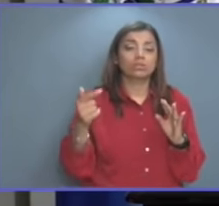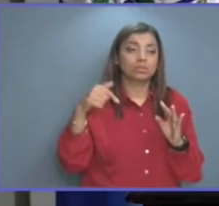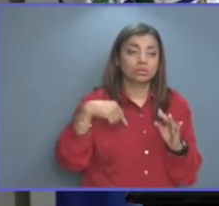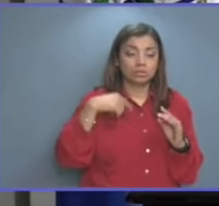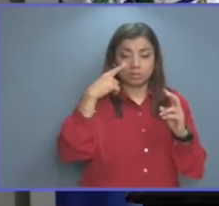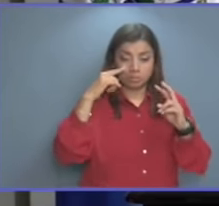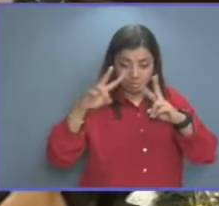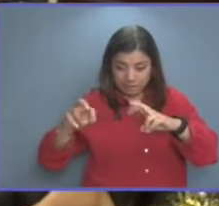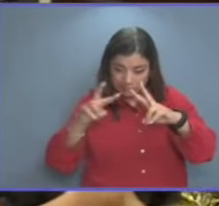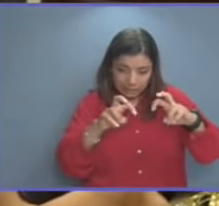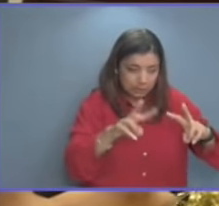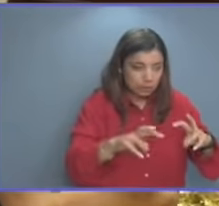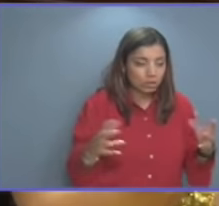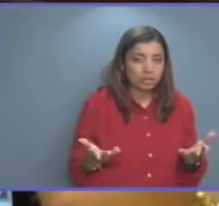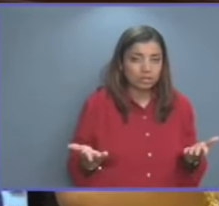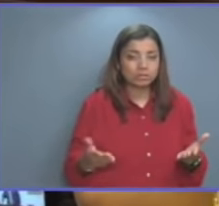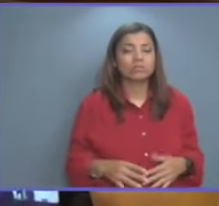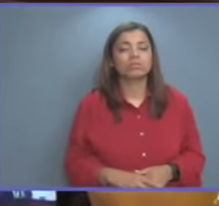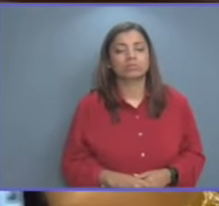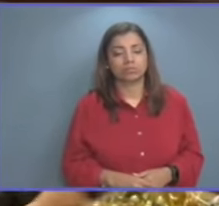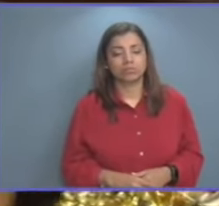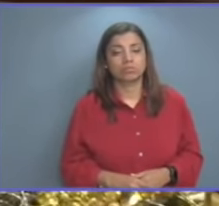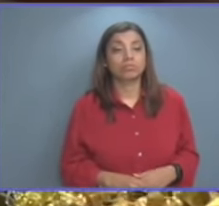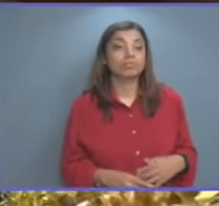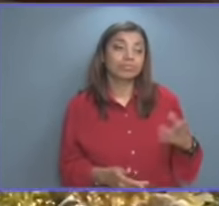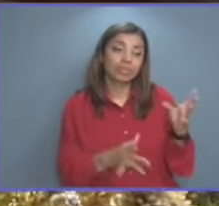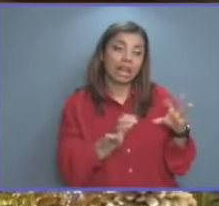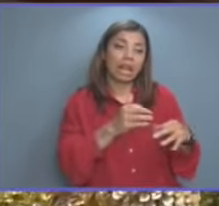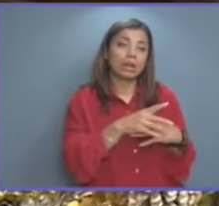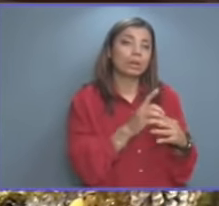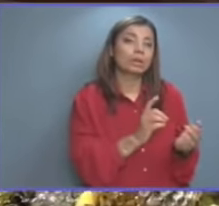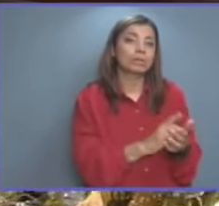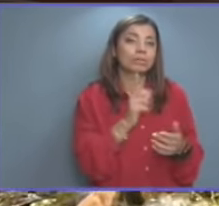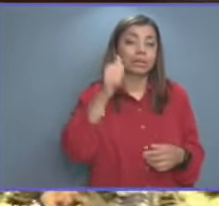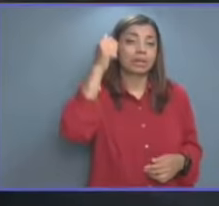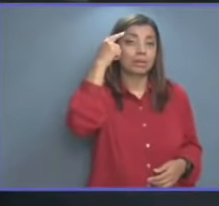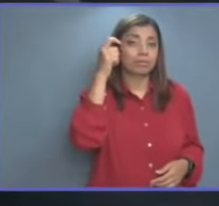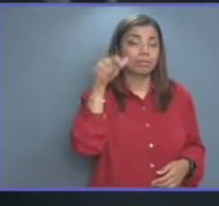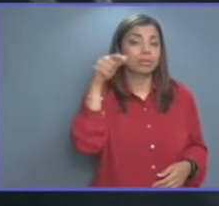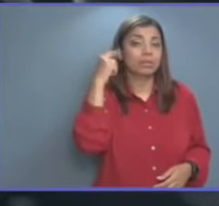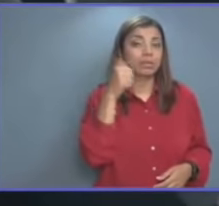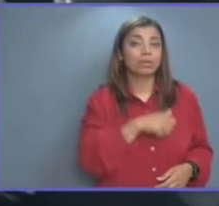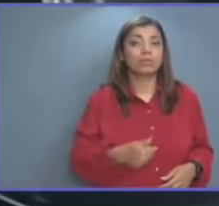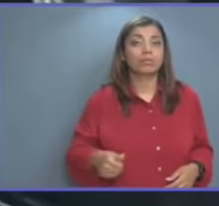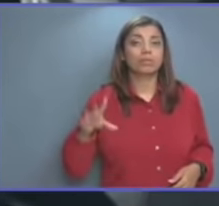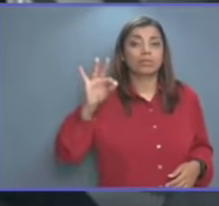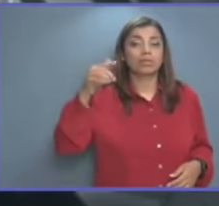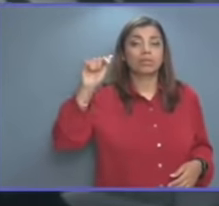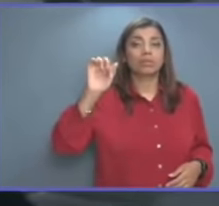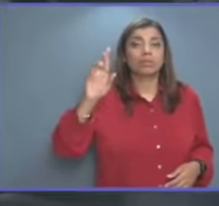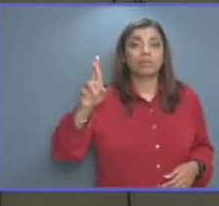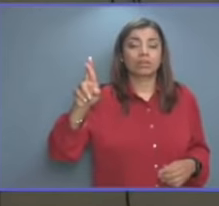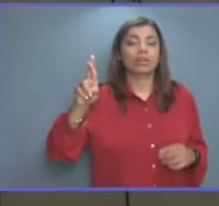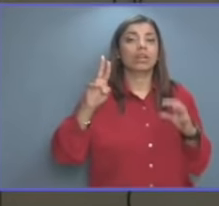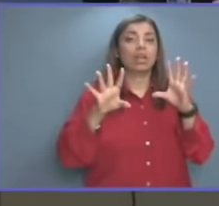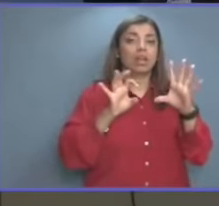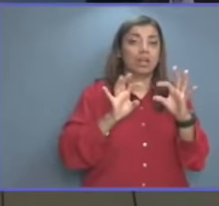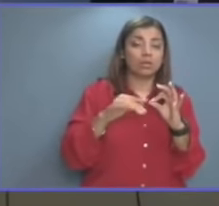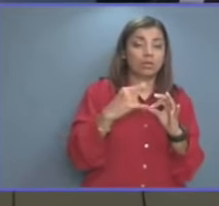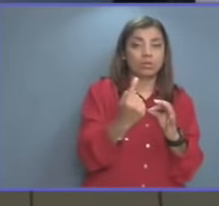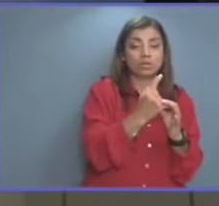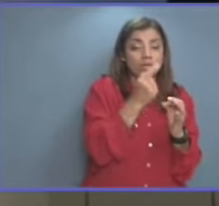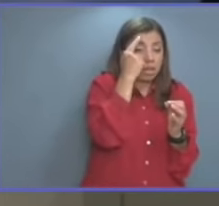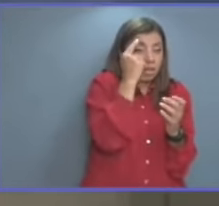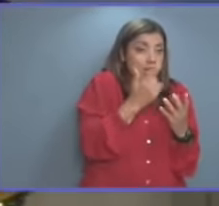investigaciones de hecho algunos diputados creen que la capacidad del fiscal general tiene aterrados algunos grupos que ya no